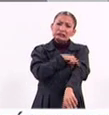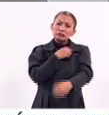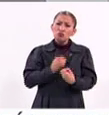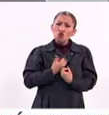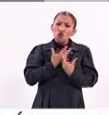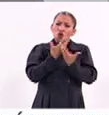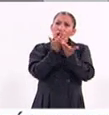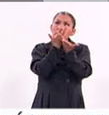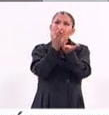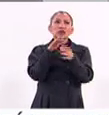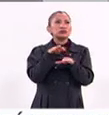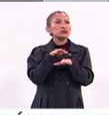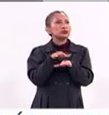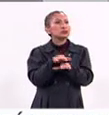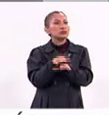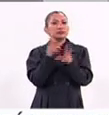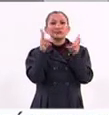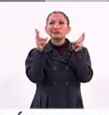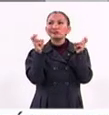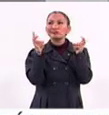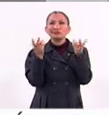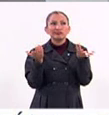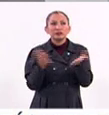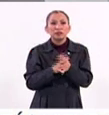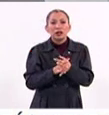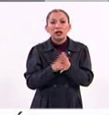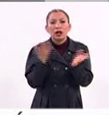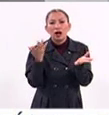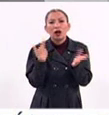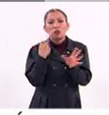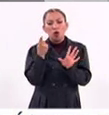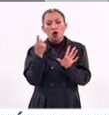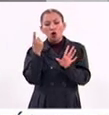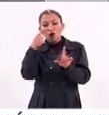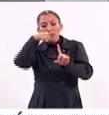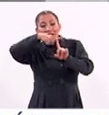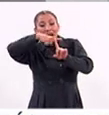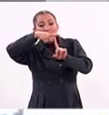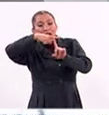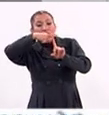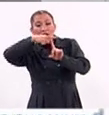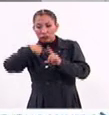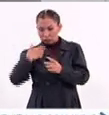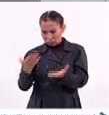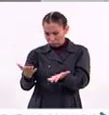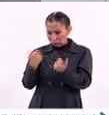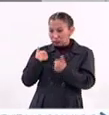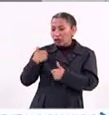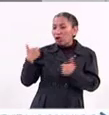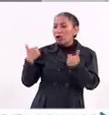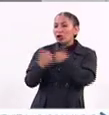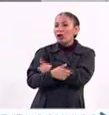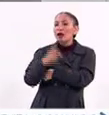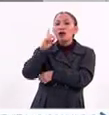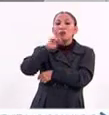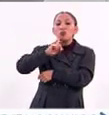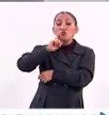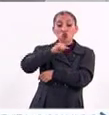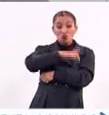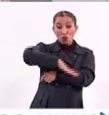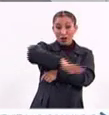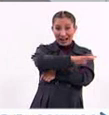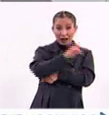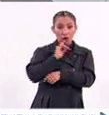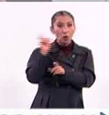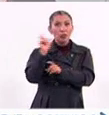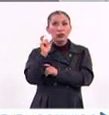poema sobre un desafío que le hacen unas mujeres. Una